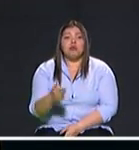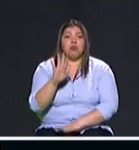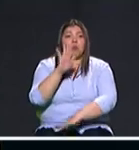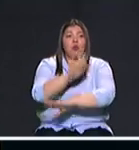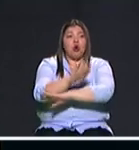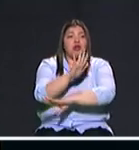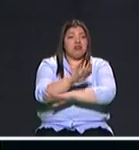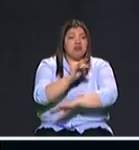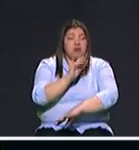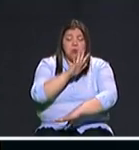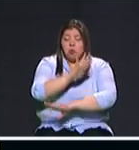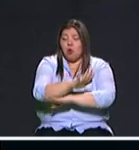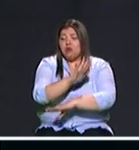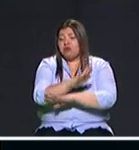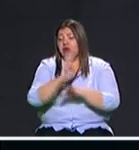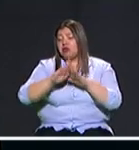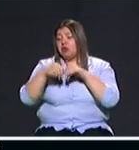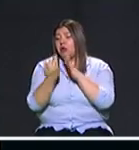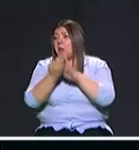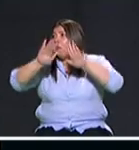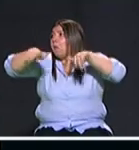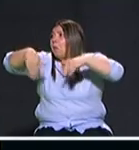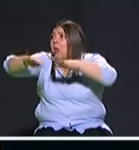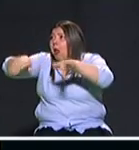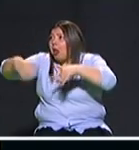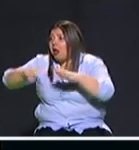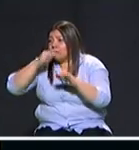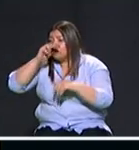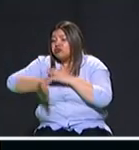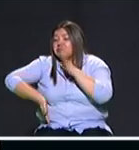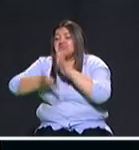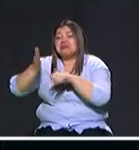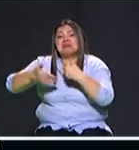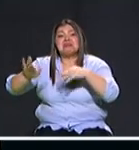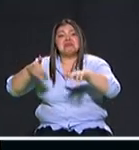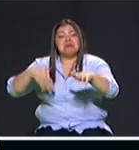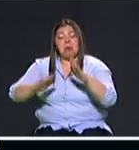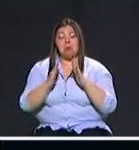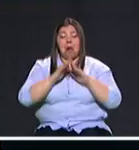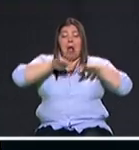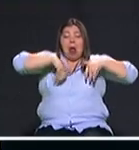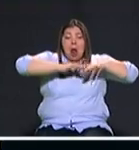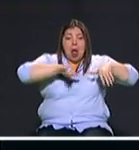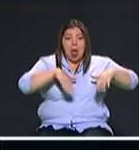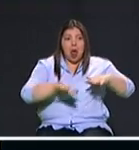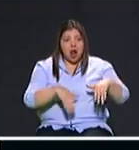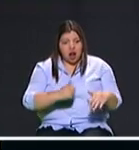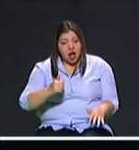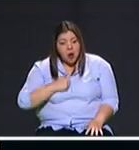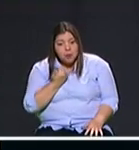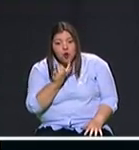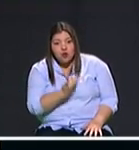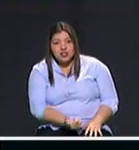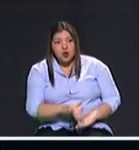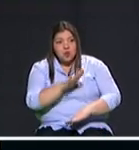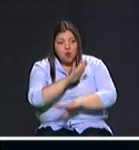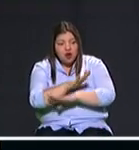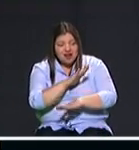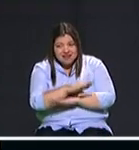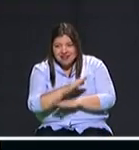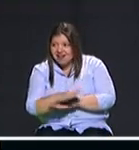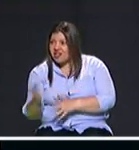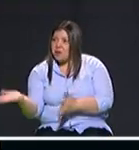colegios están solos no hay nadie que hacer ahí que proyectos y nosotros ponemos vamos a utilizar